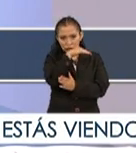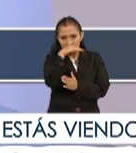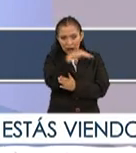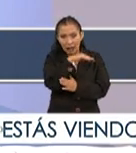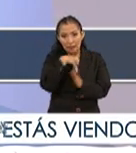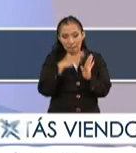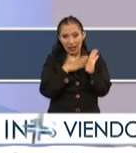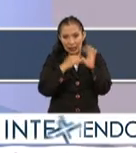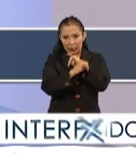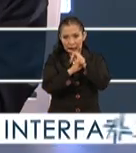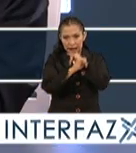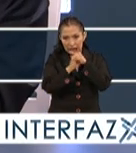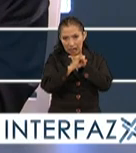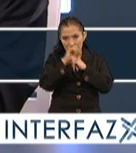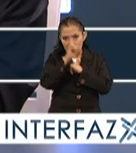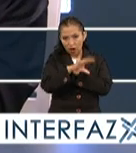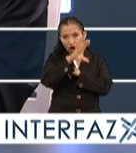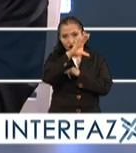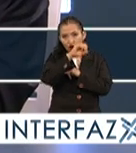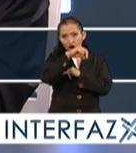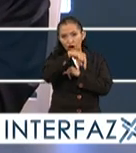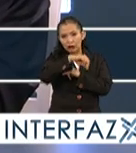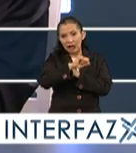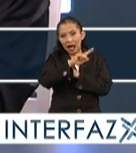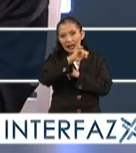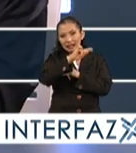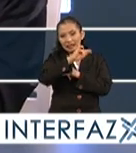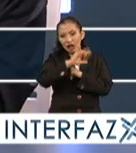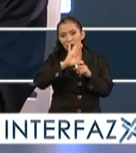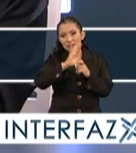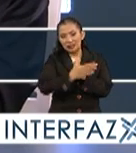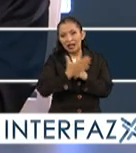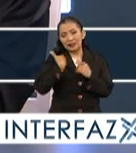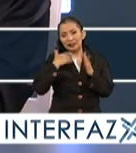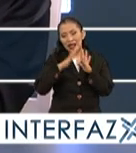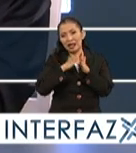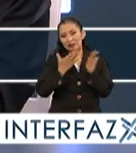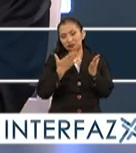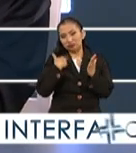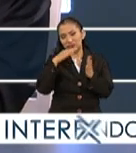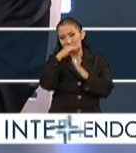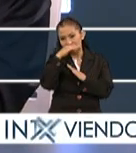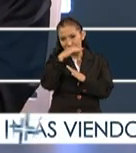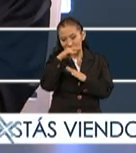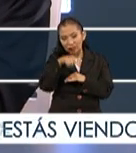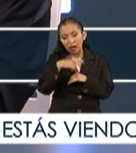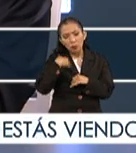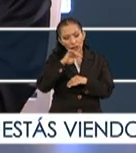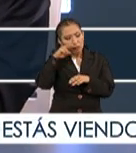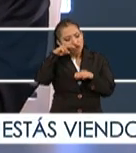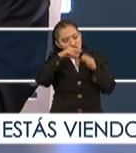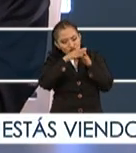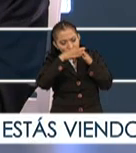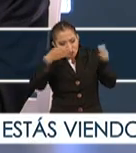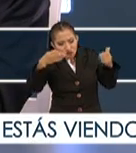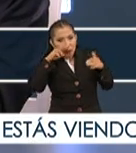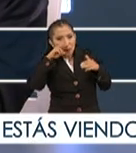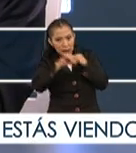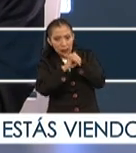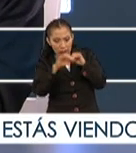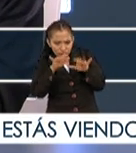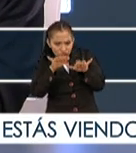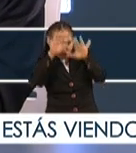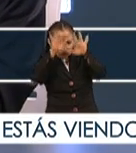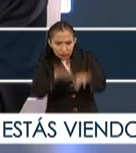la página de internet de la CONALITEG, Comisión Nacional del Libro de Texto Gratuito, todos podemos consultar de manera